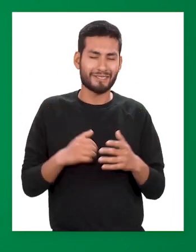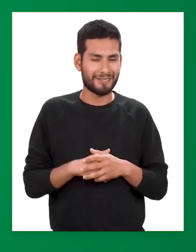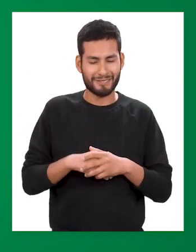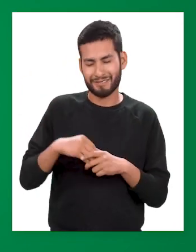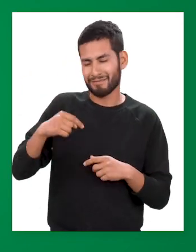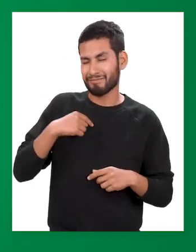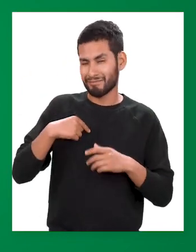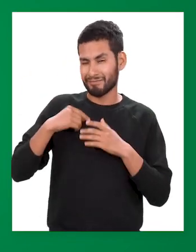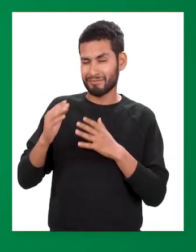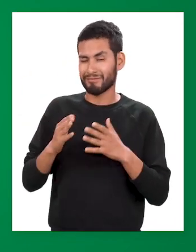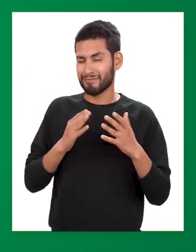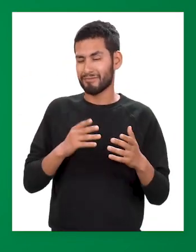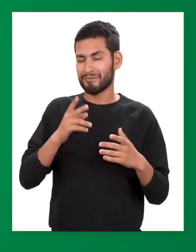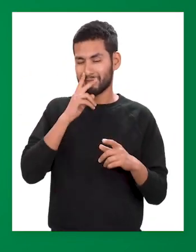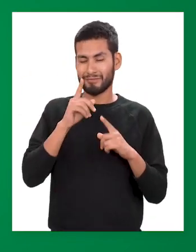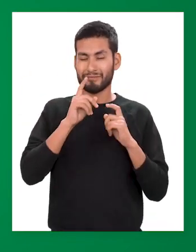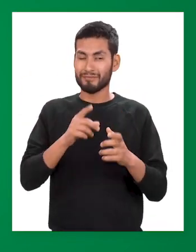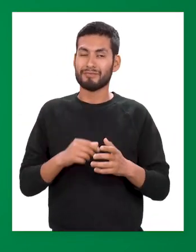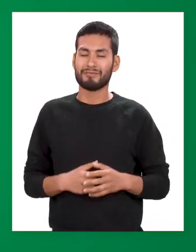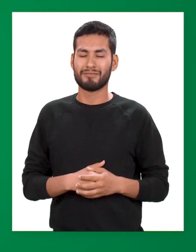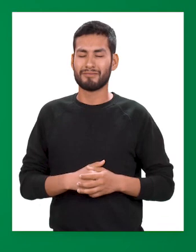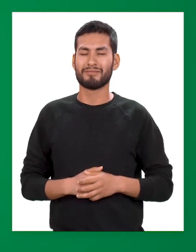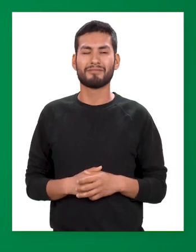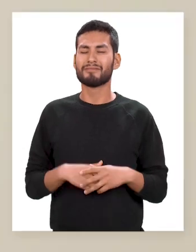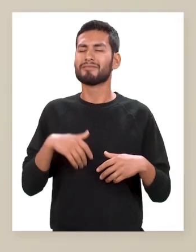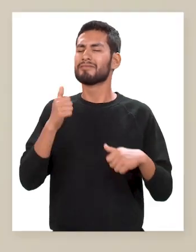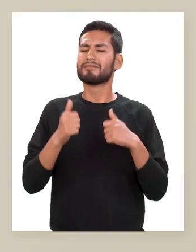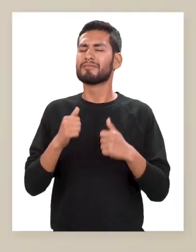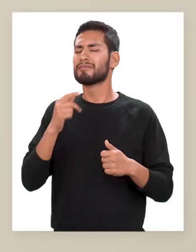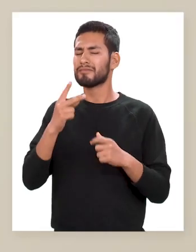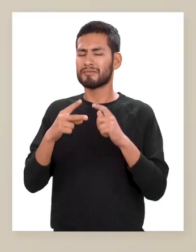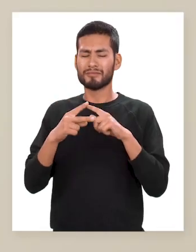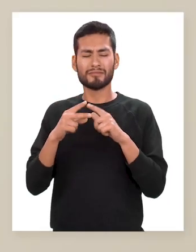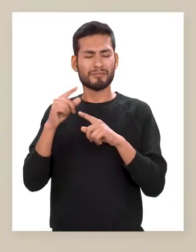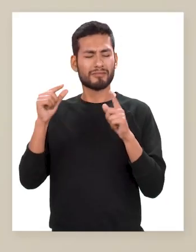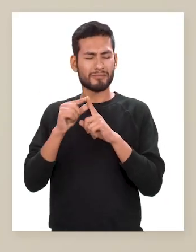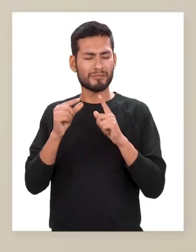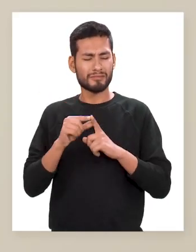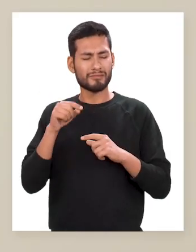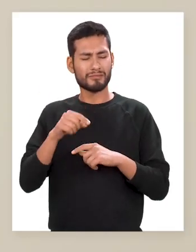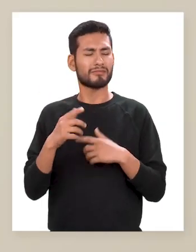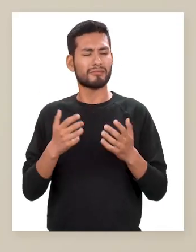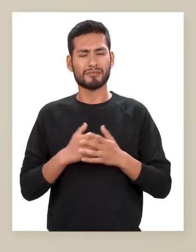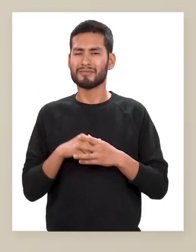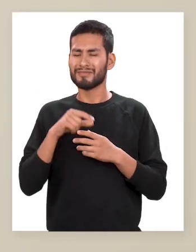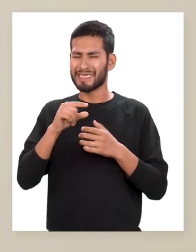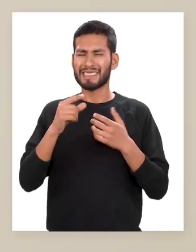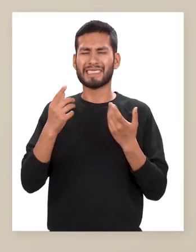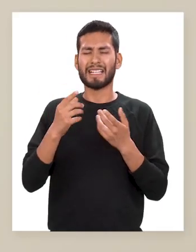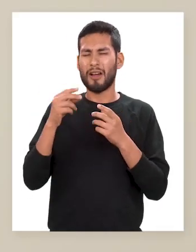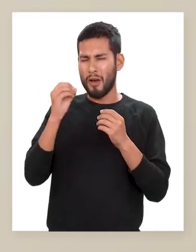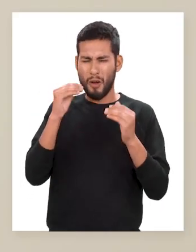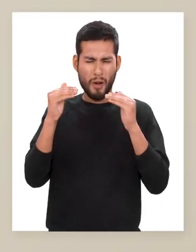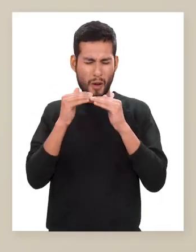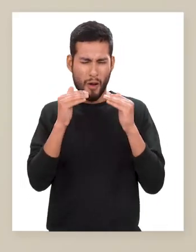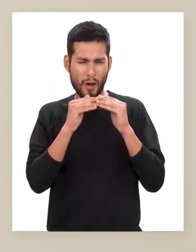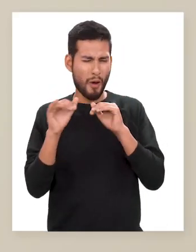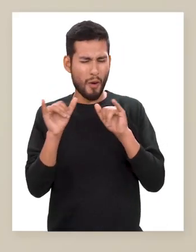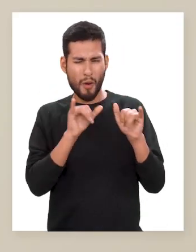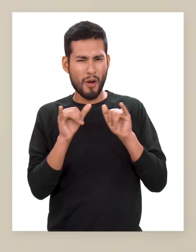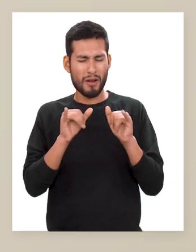que, para ello, he preparado la siguiente pregunta. ¿Cuál de los siguientes pares de palabras tienen una relación de